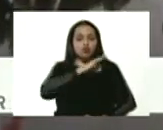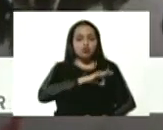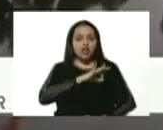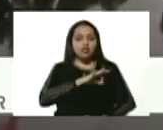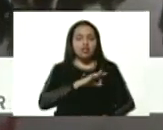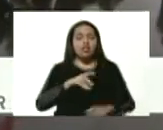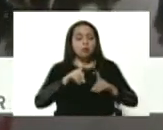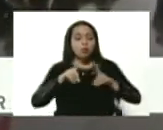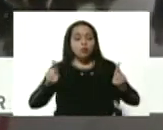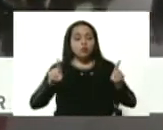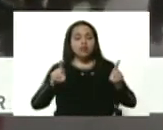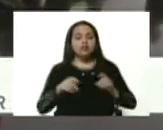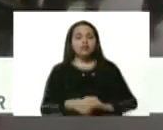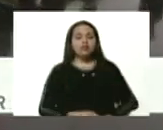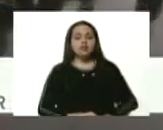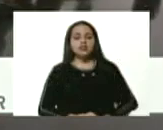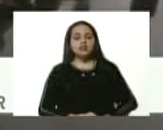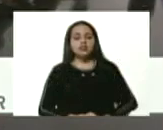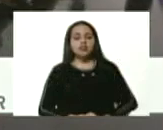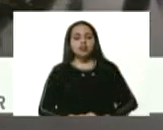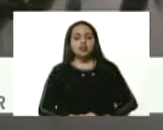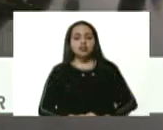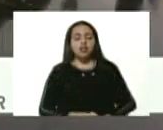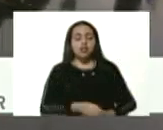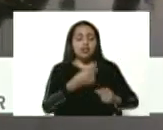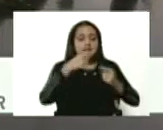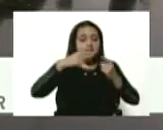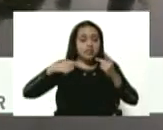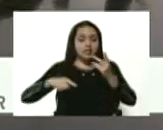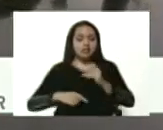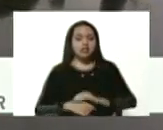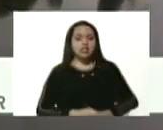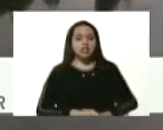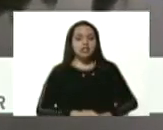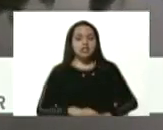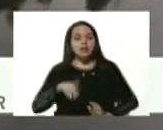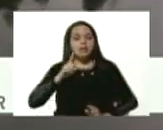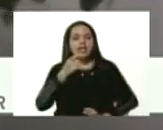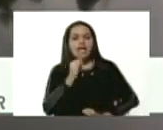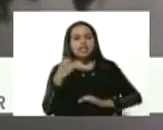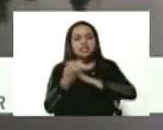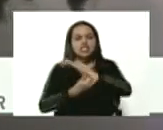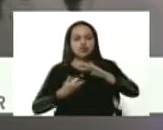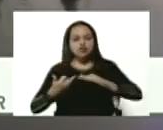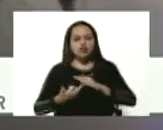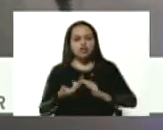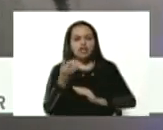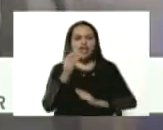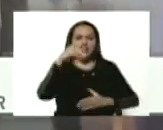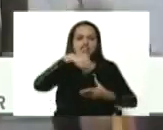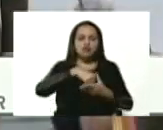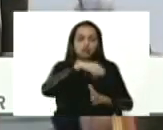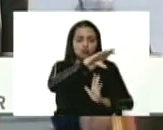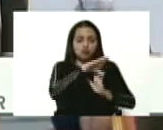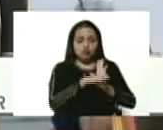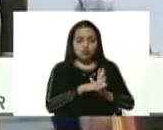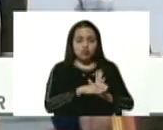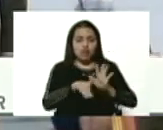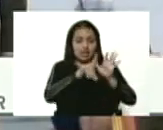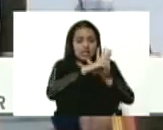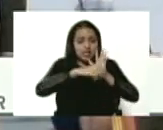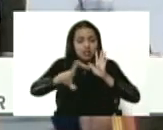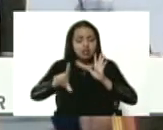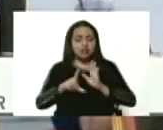plural, un conjunto de instituciones debidamente constituidas,